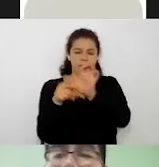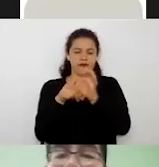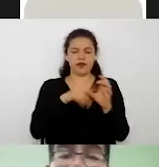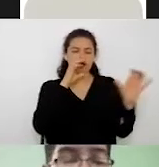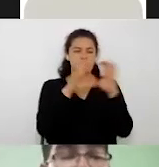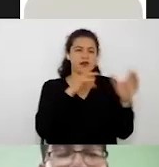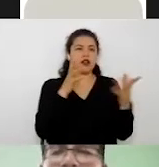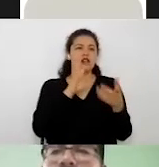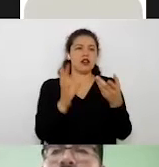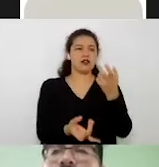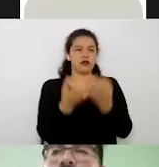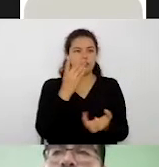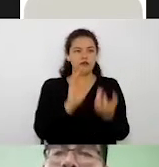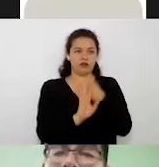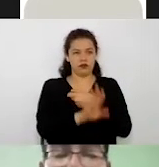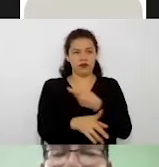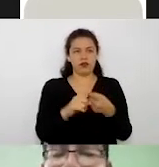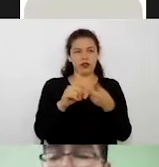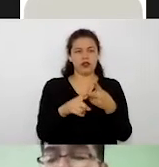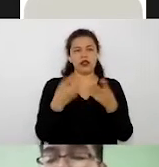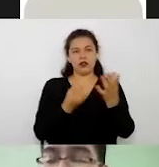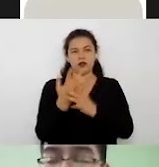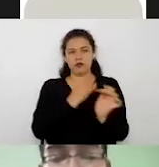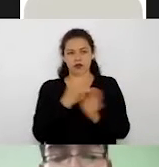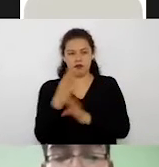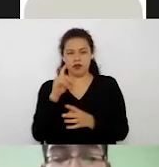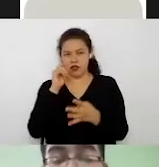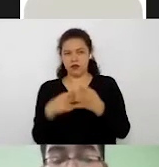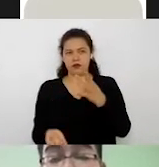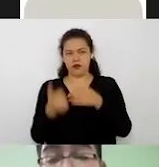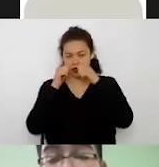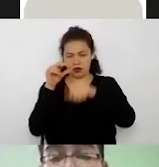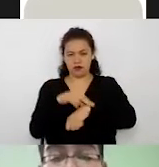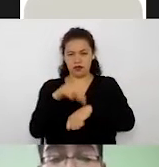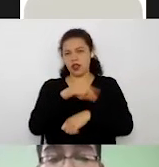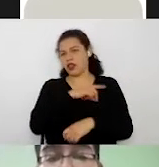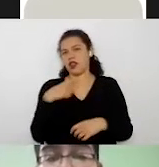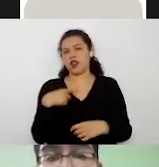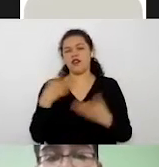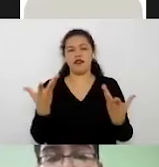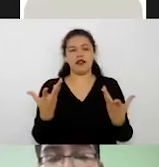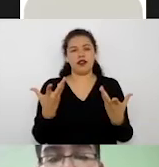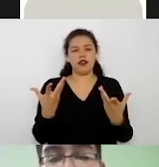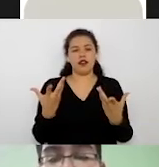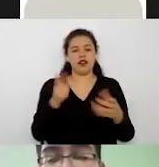de prevención y combate de incendios, como de evacuación y repliegue y de primeros auxilios, tienen que estar integradas.